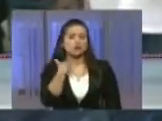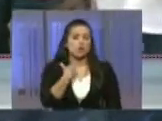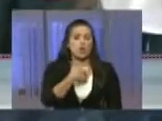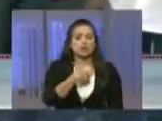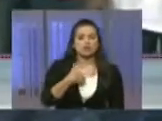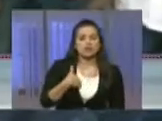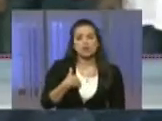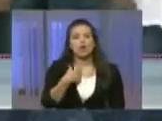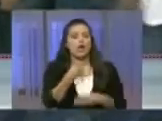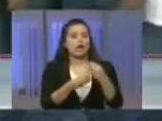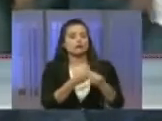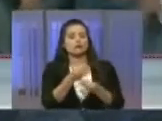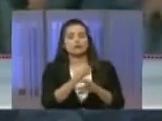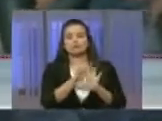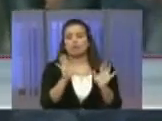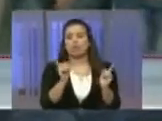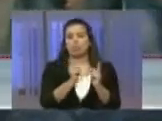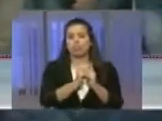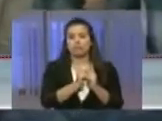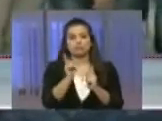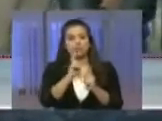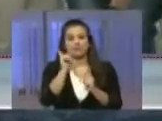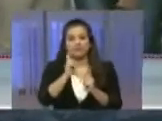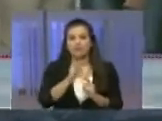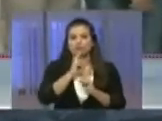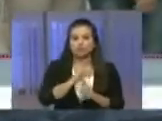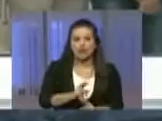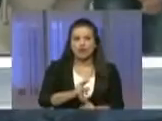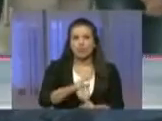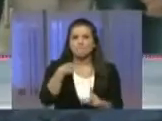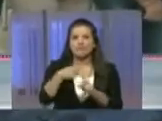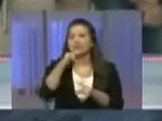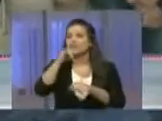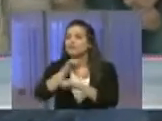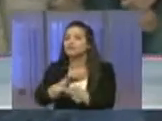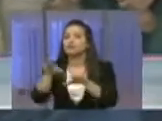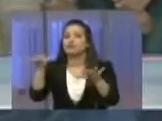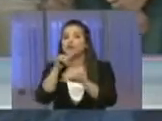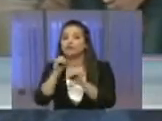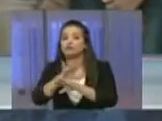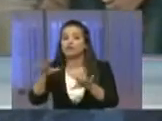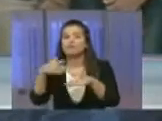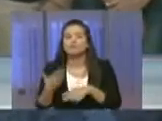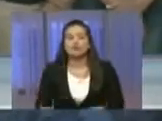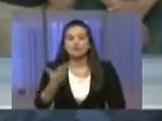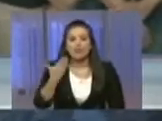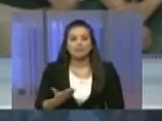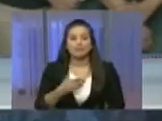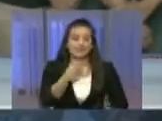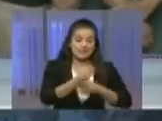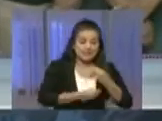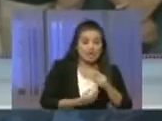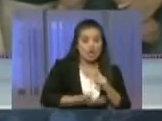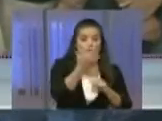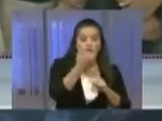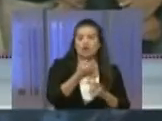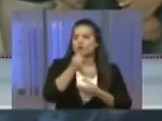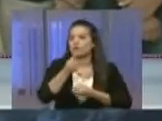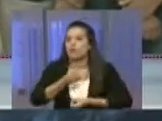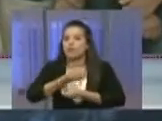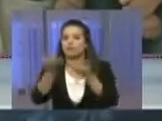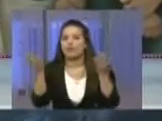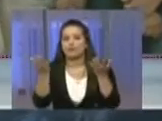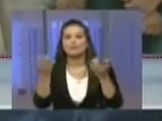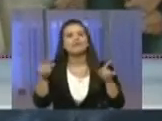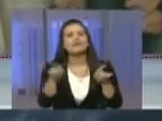hagamos consigamos resultados y hay que divulgar nuestro pueblo tiene que saber la verdad no como quien